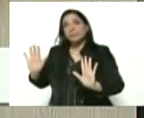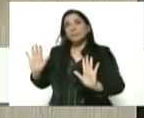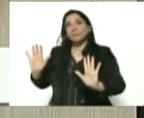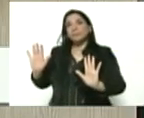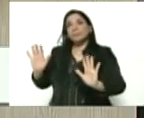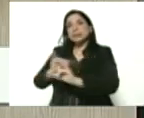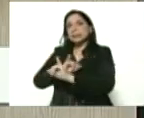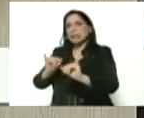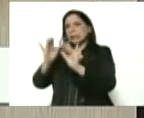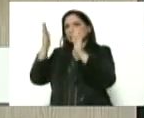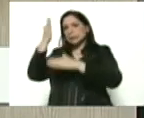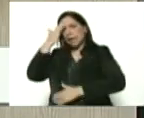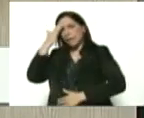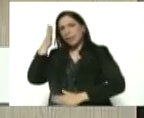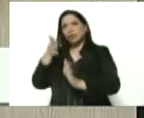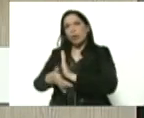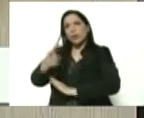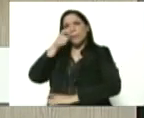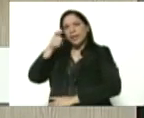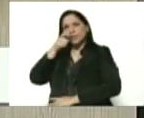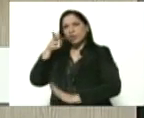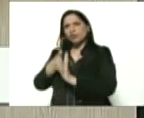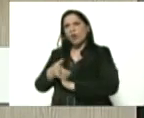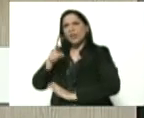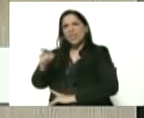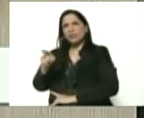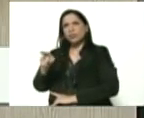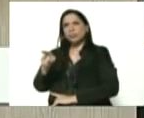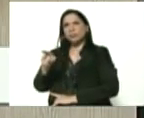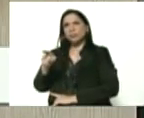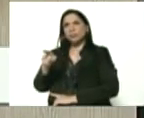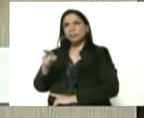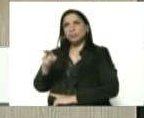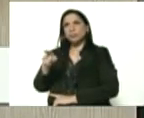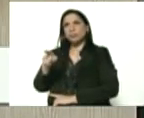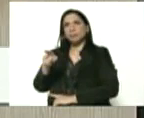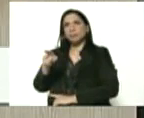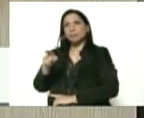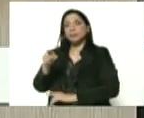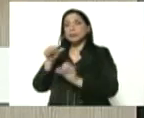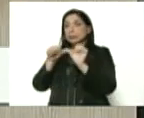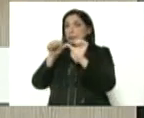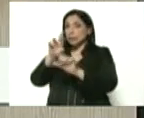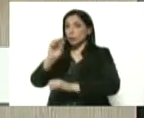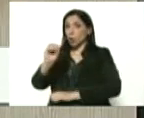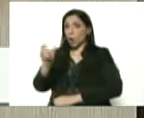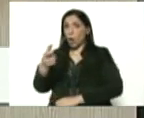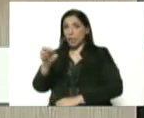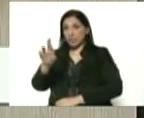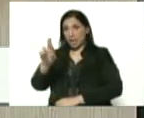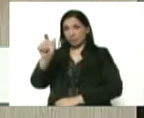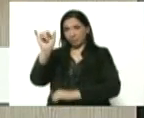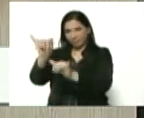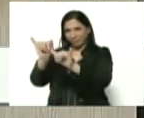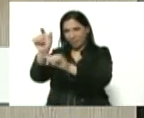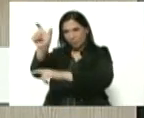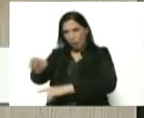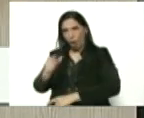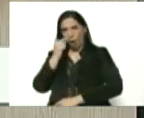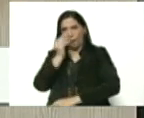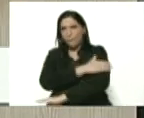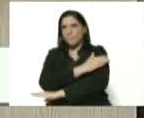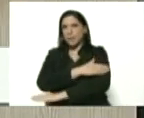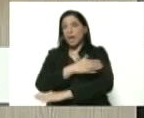estado al tanto de una operación como esta. Sigue Noriega. Espero que